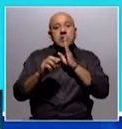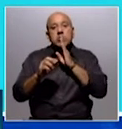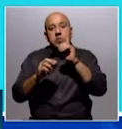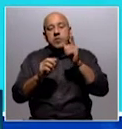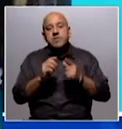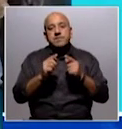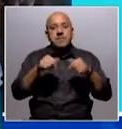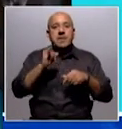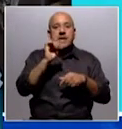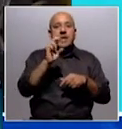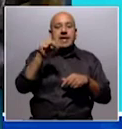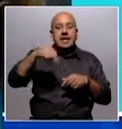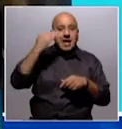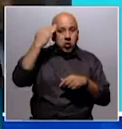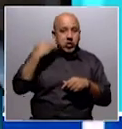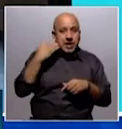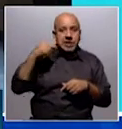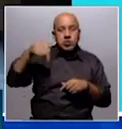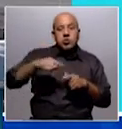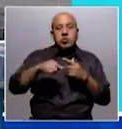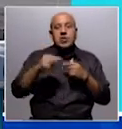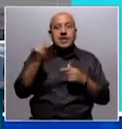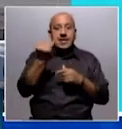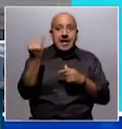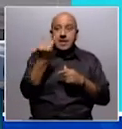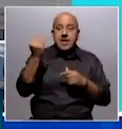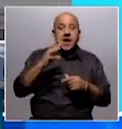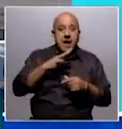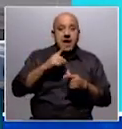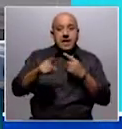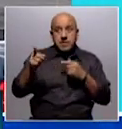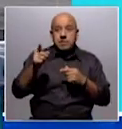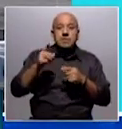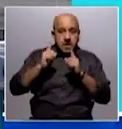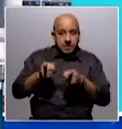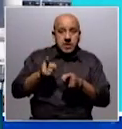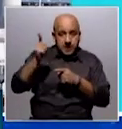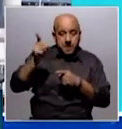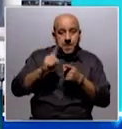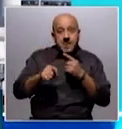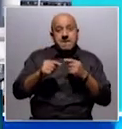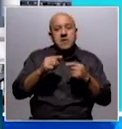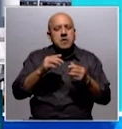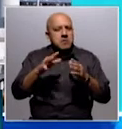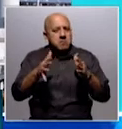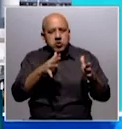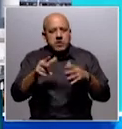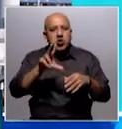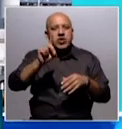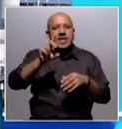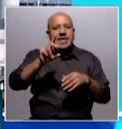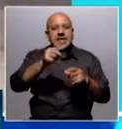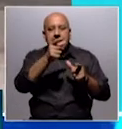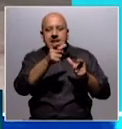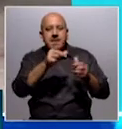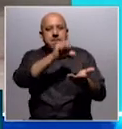irán corea del sur e italia son los nuevos focos de infección después de china hasta la fecha una treintena de países registra casos